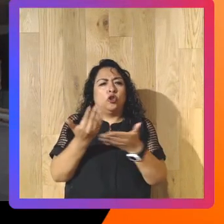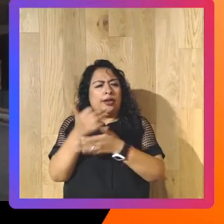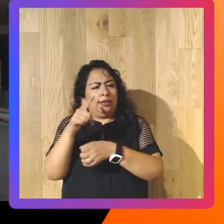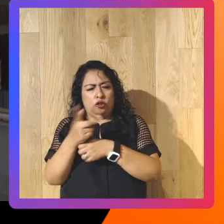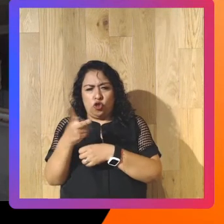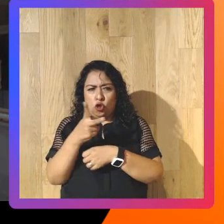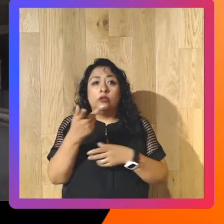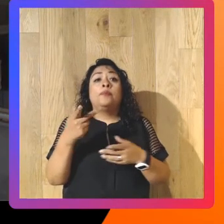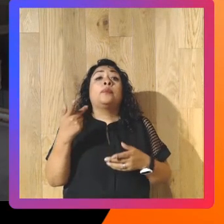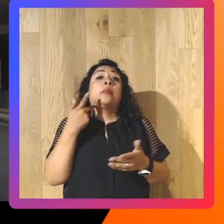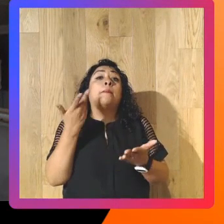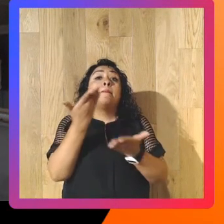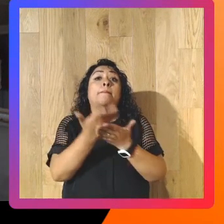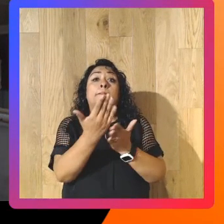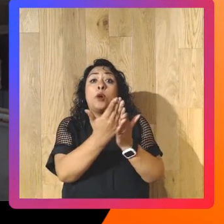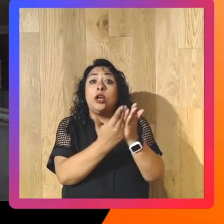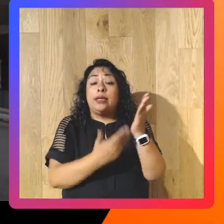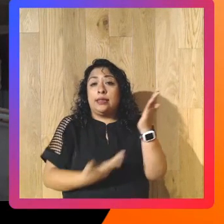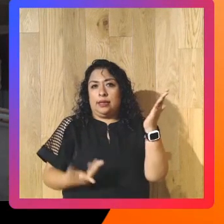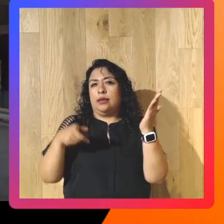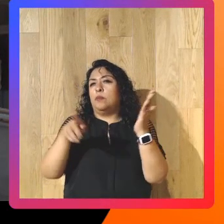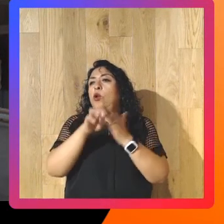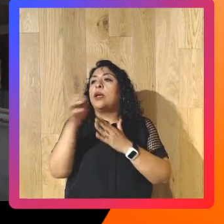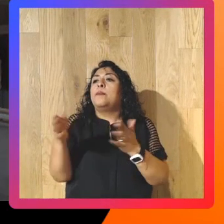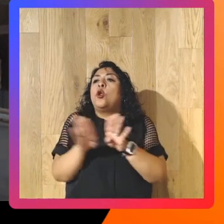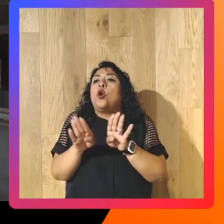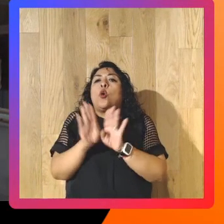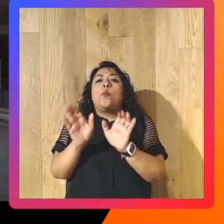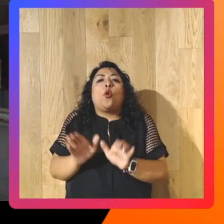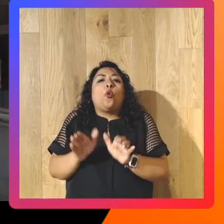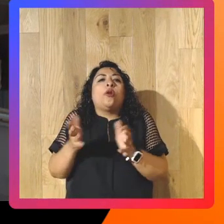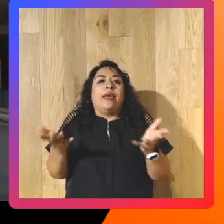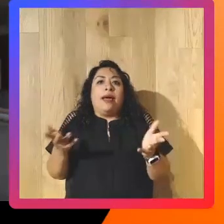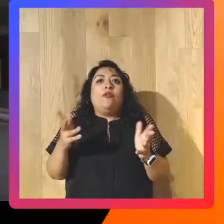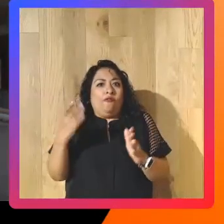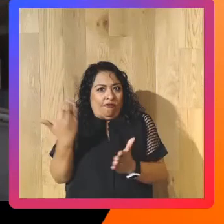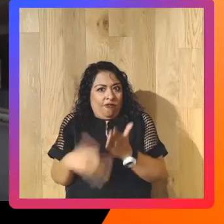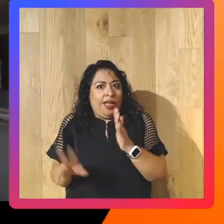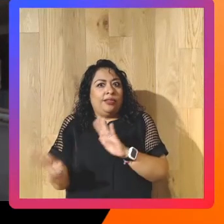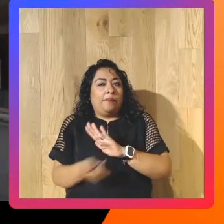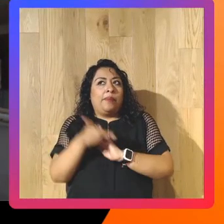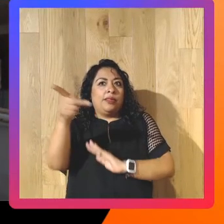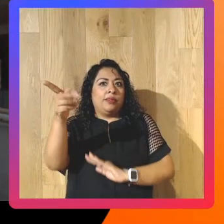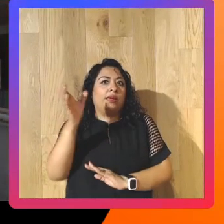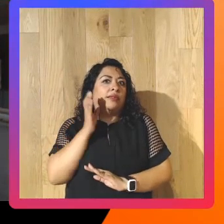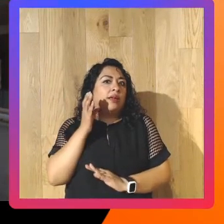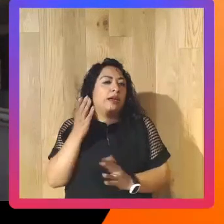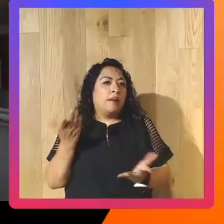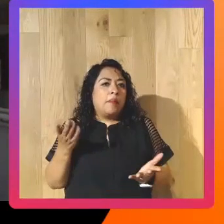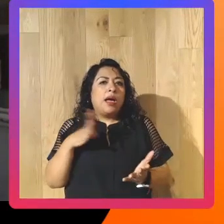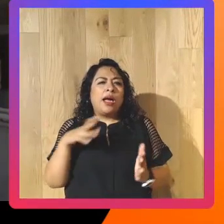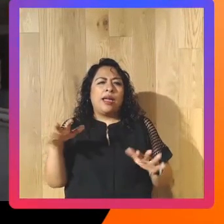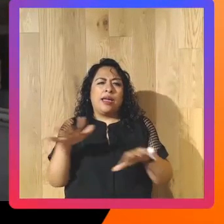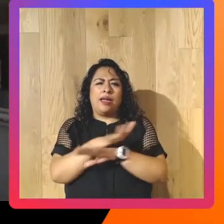nacionales. Políticas públicas, como el sistema de cuidados, que es un tema que está pendiente en el Congreso. Hay una